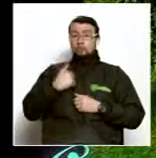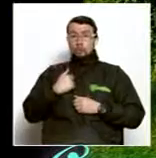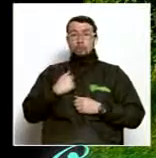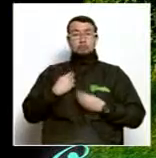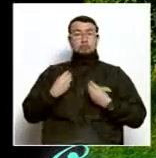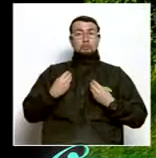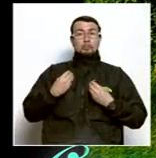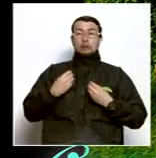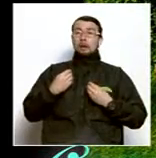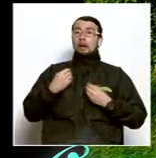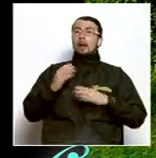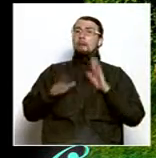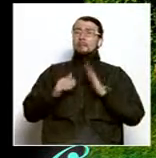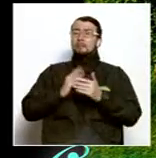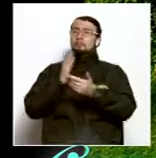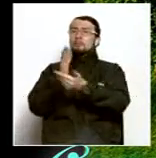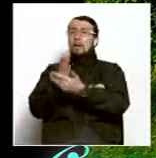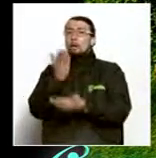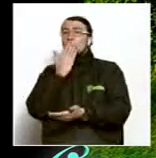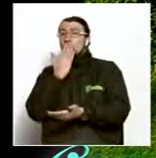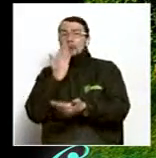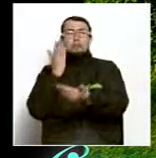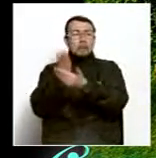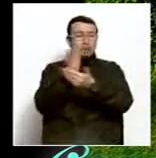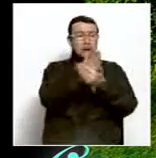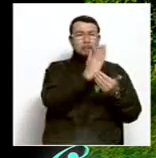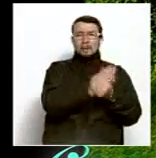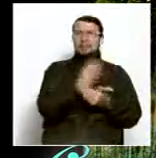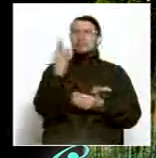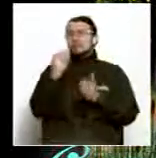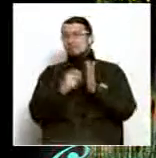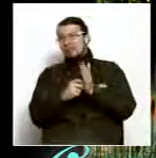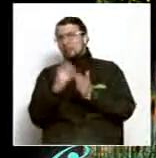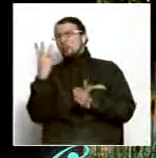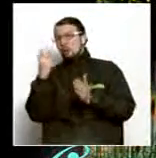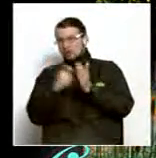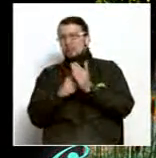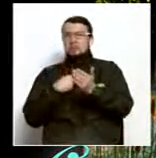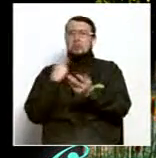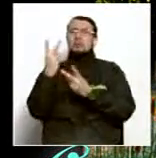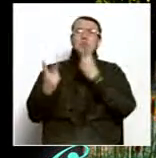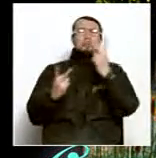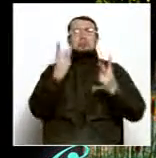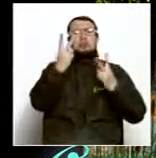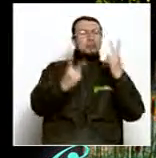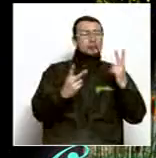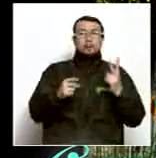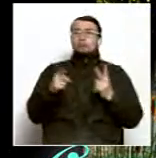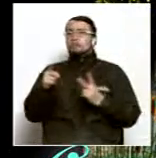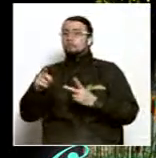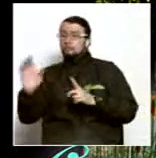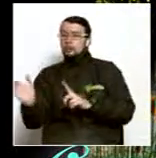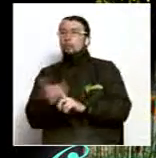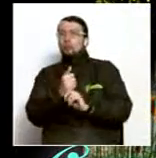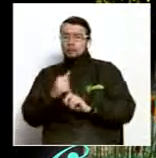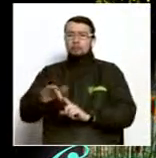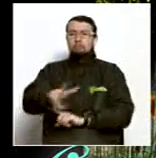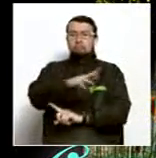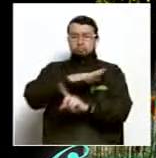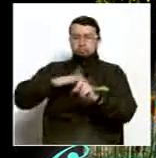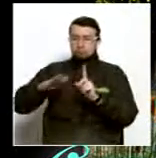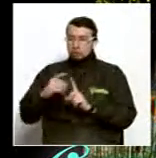año con los indígenas y uno únicamente puede buscar en la naturaleza lo que se pueda